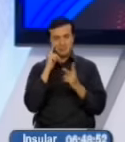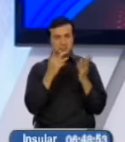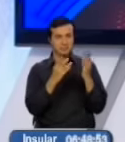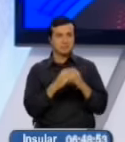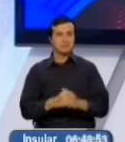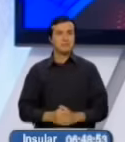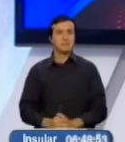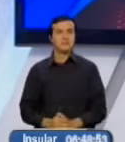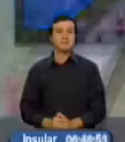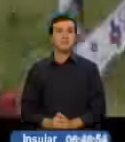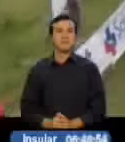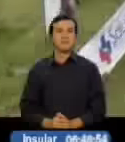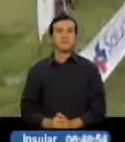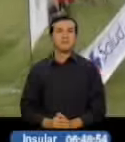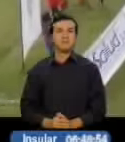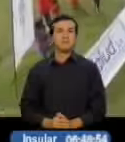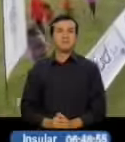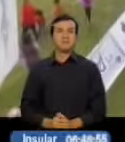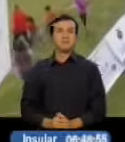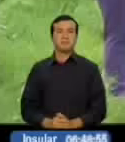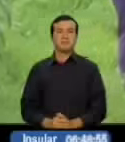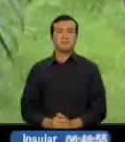detalles.